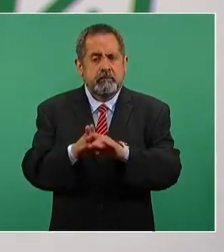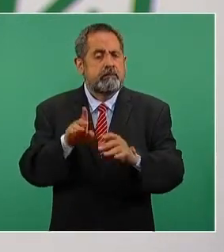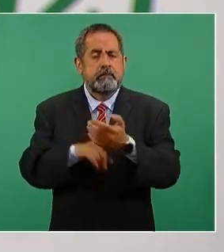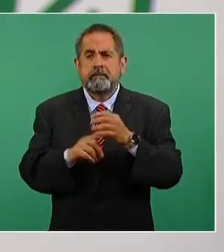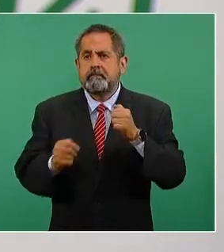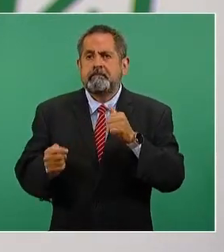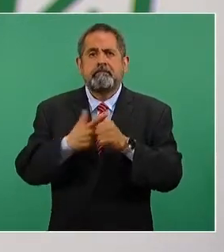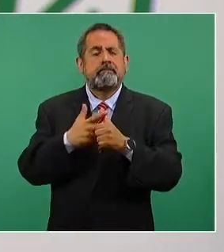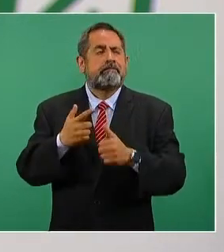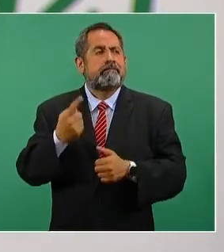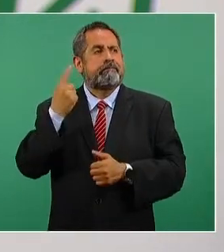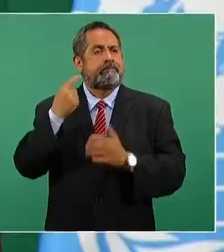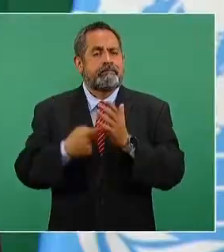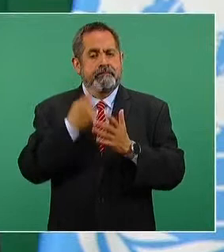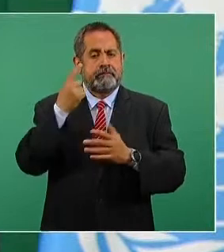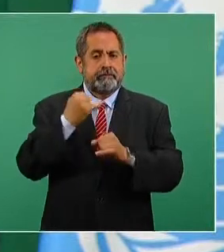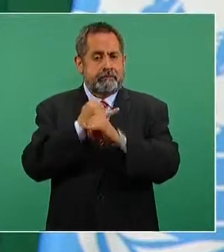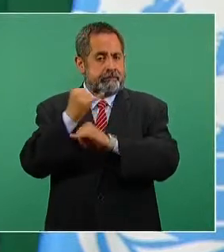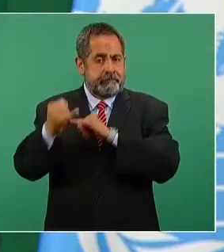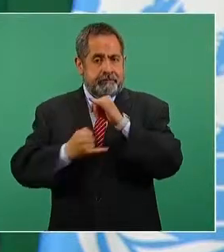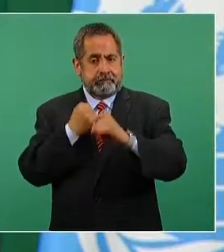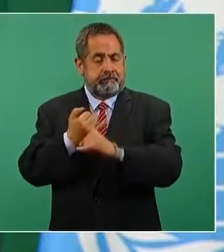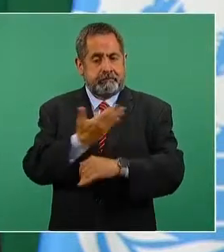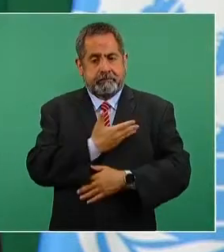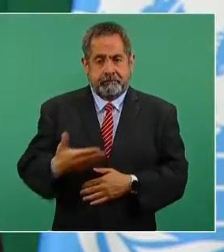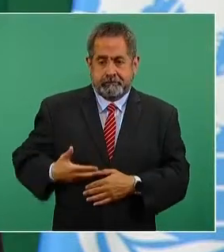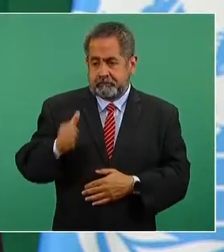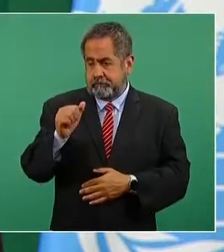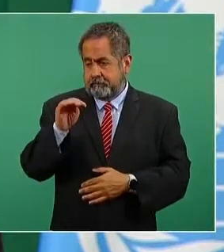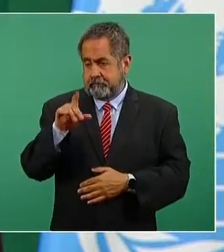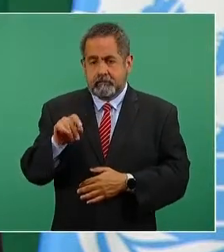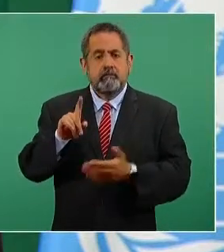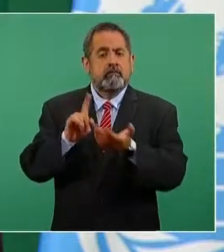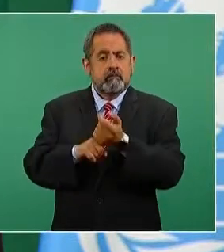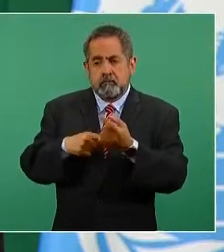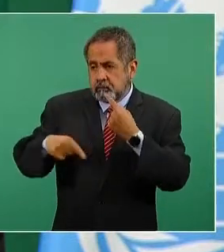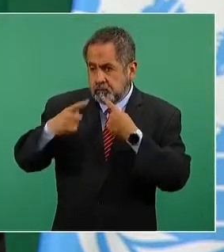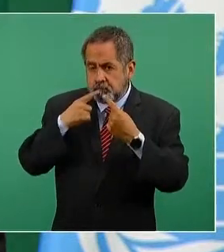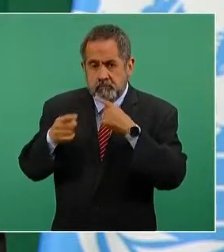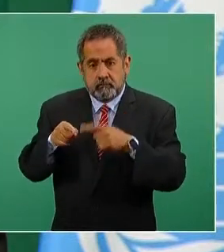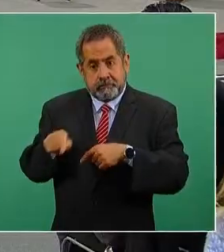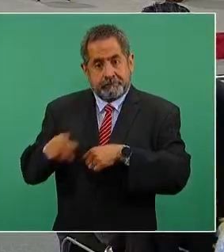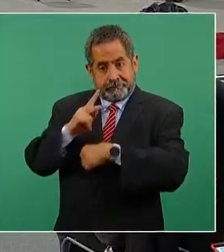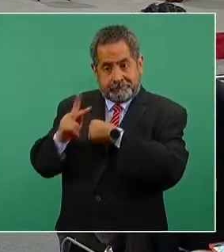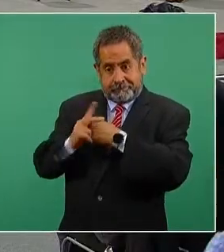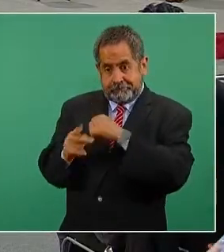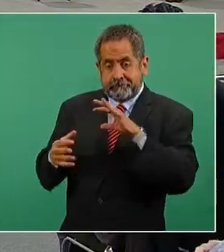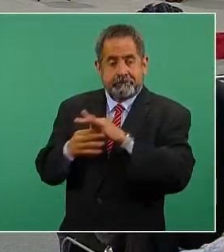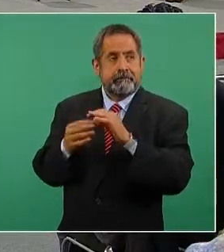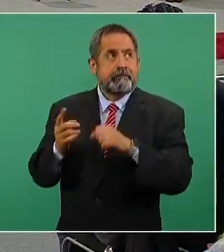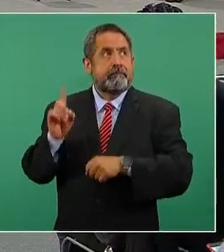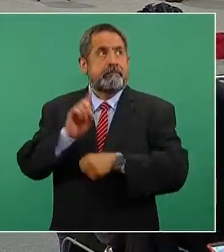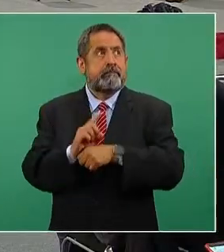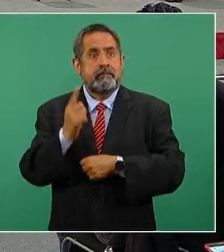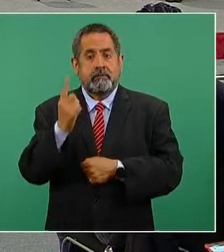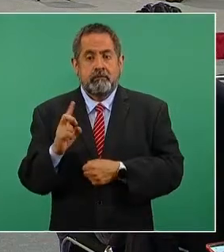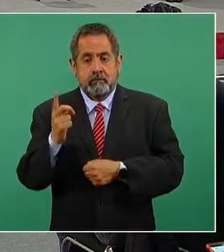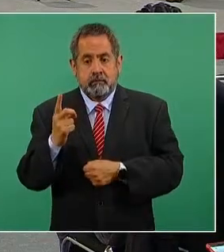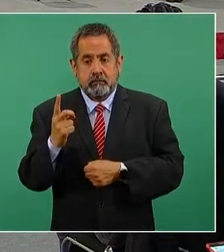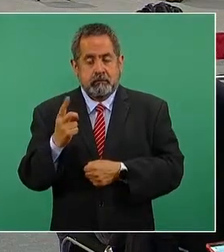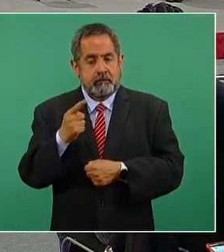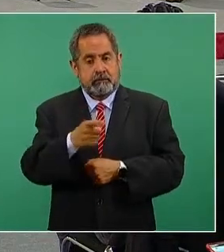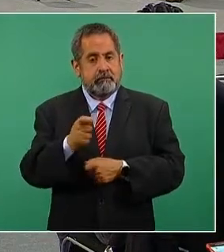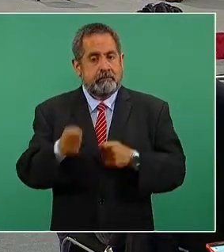evento internacional del presidente López Obrador fue un convenio con esos países el día 1 de diciembre que